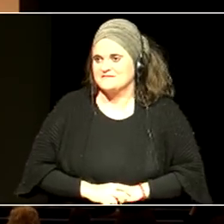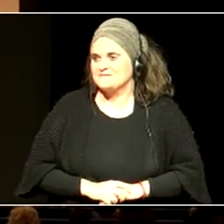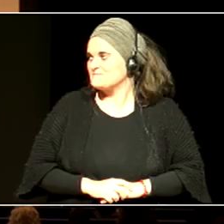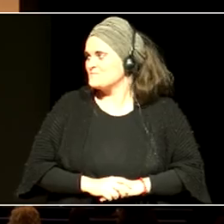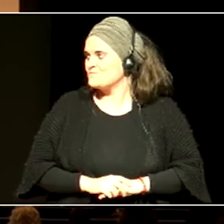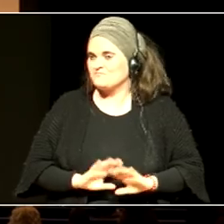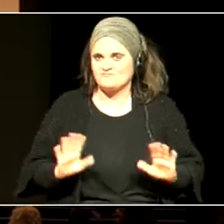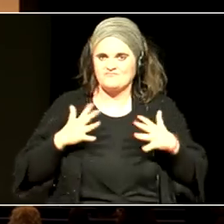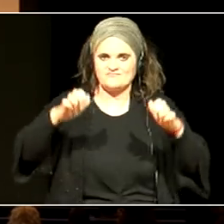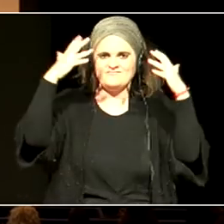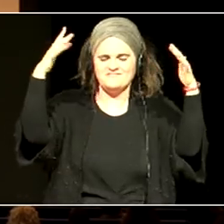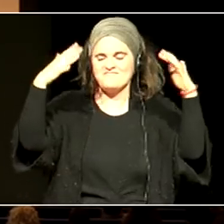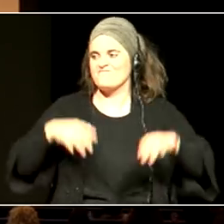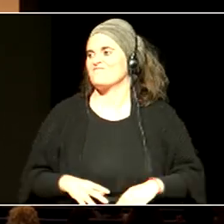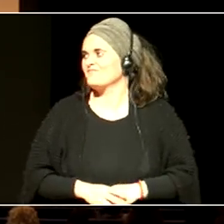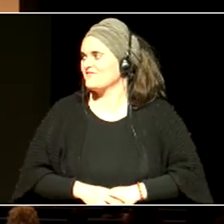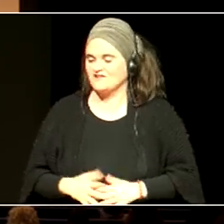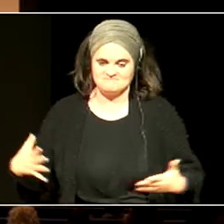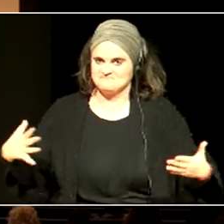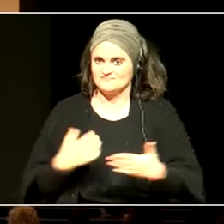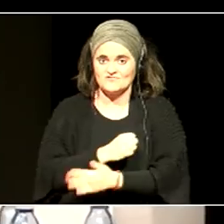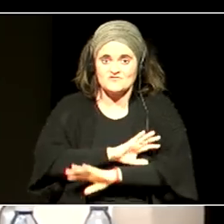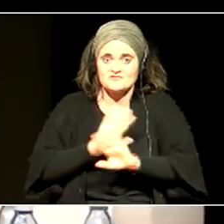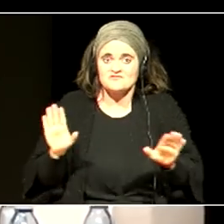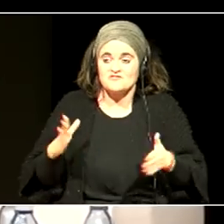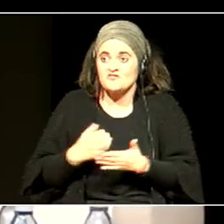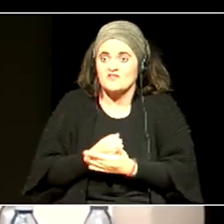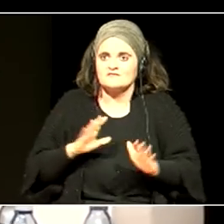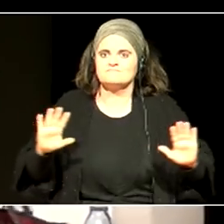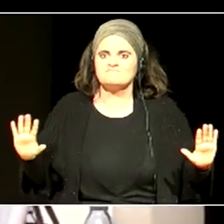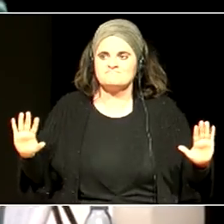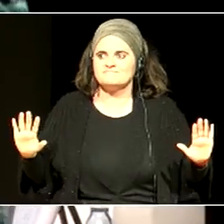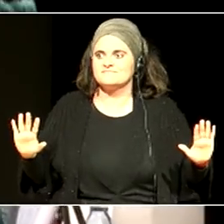tocarse todo todo y